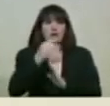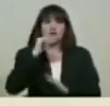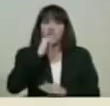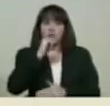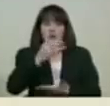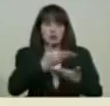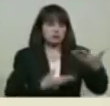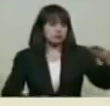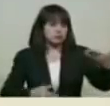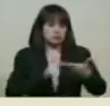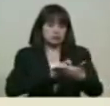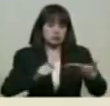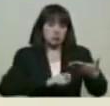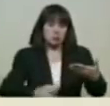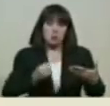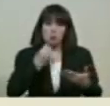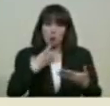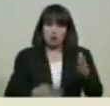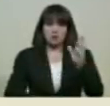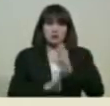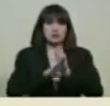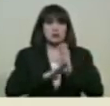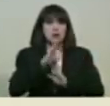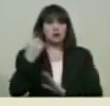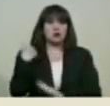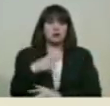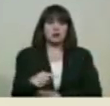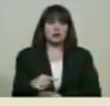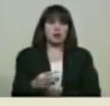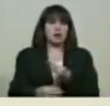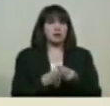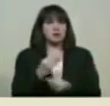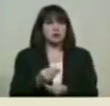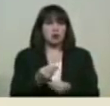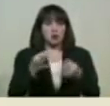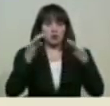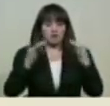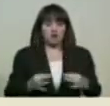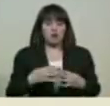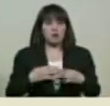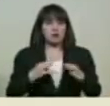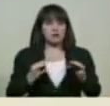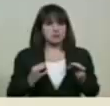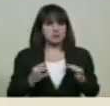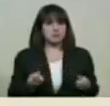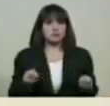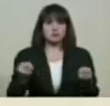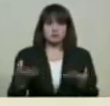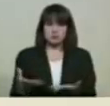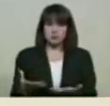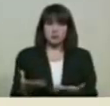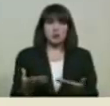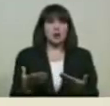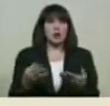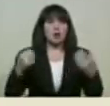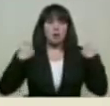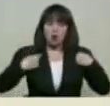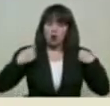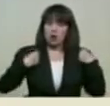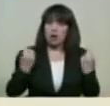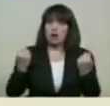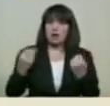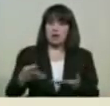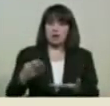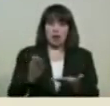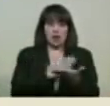del buen desarrollo que tiene la realización de los uniformes, de los morrales escolares, de los